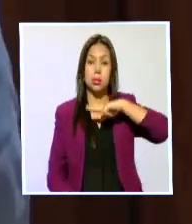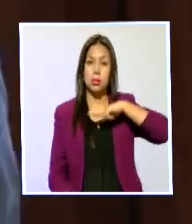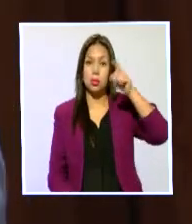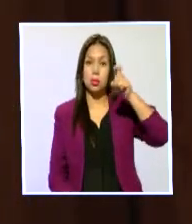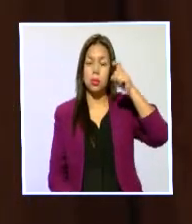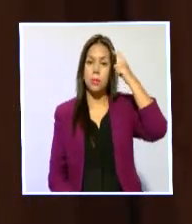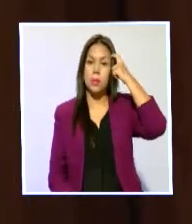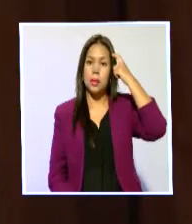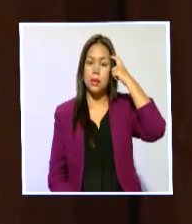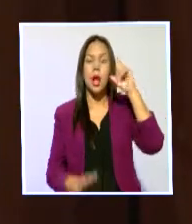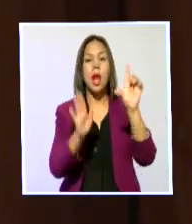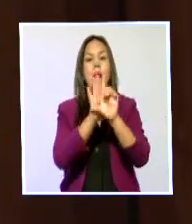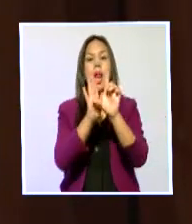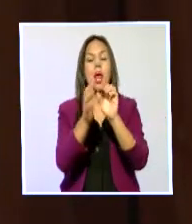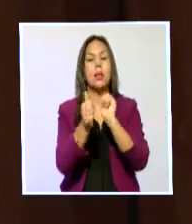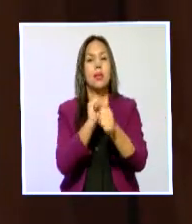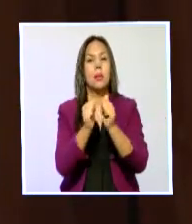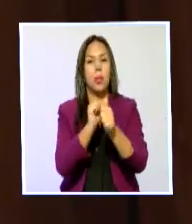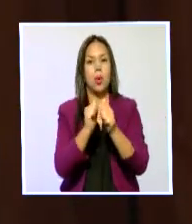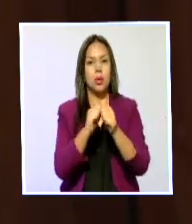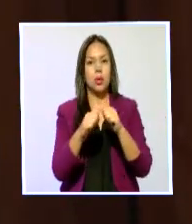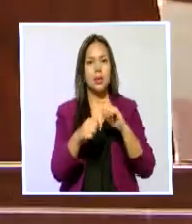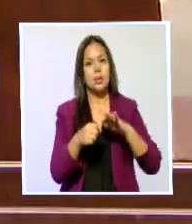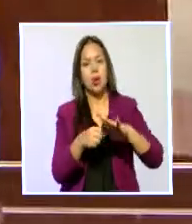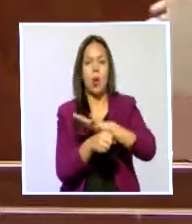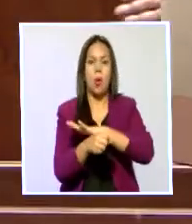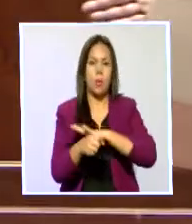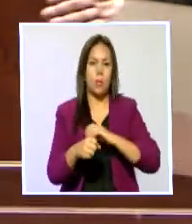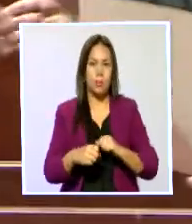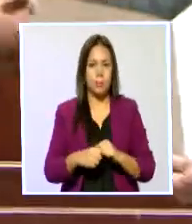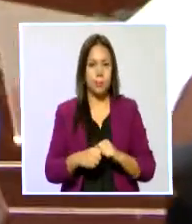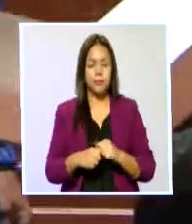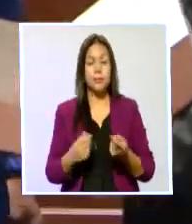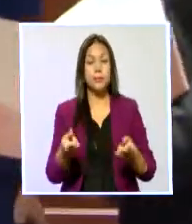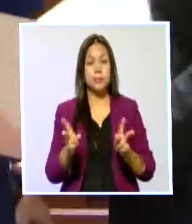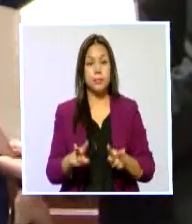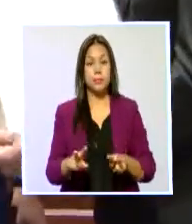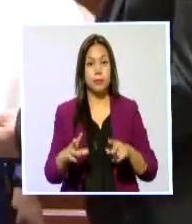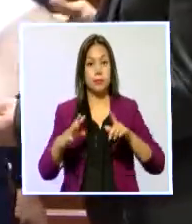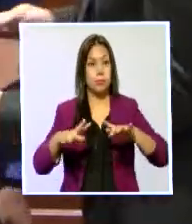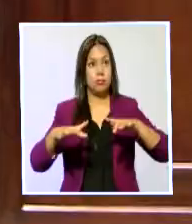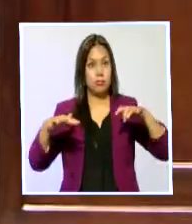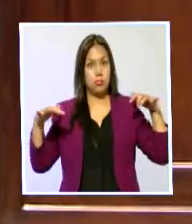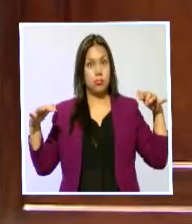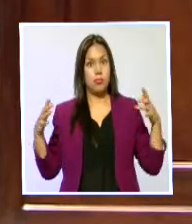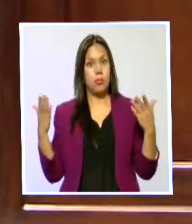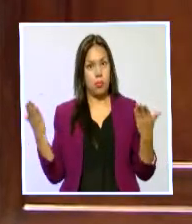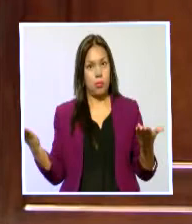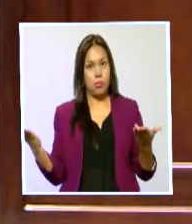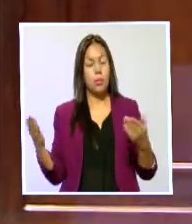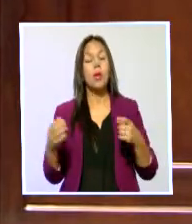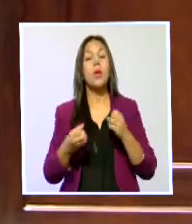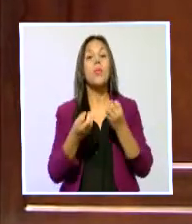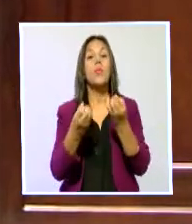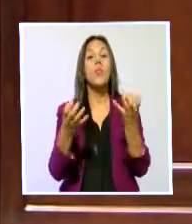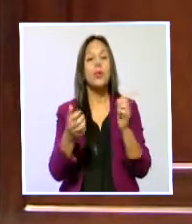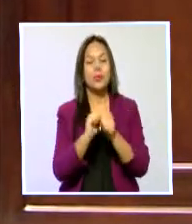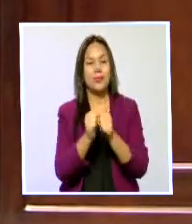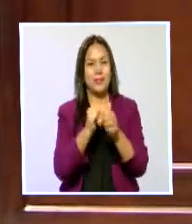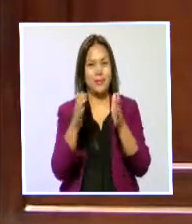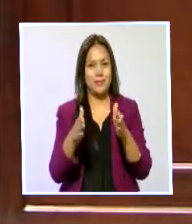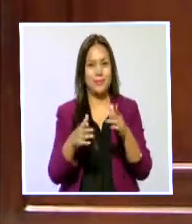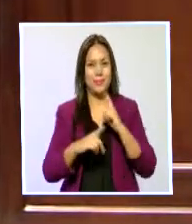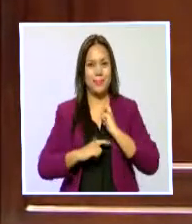una ley de deportes que sea integradora. En el acto, además, entre aplausos y ovaciones, varios deportistas recibieron de la